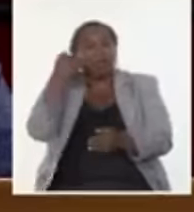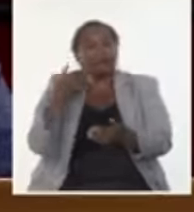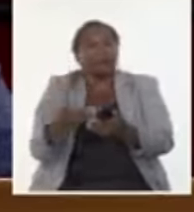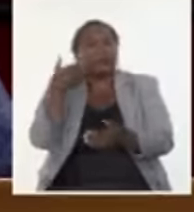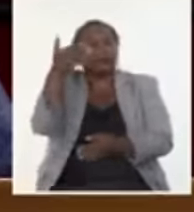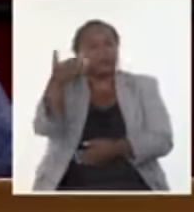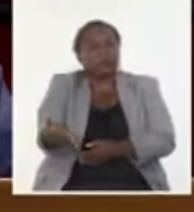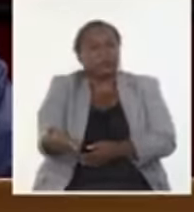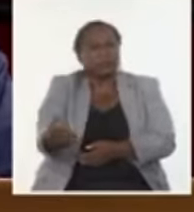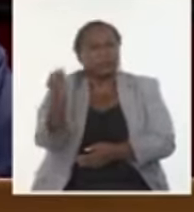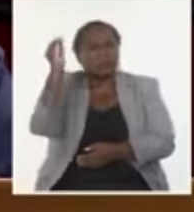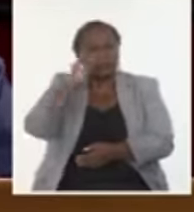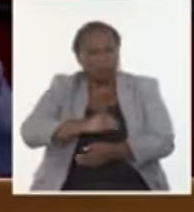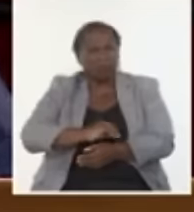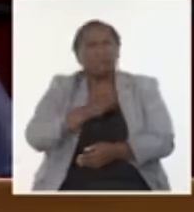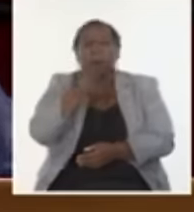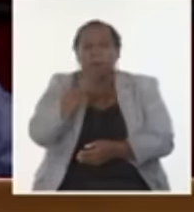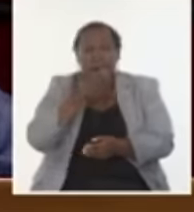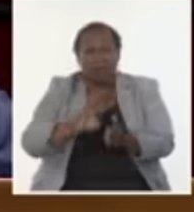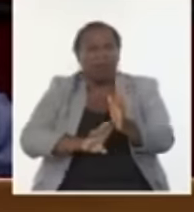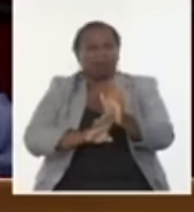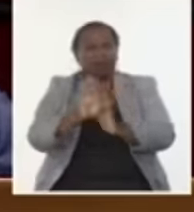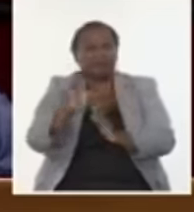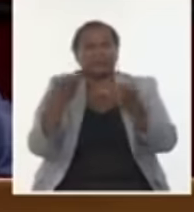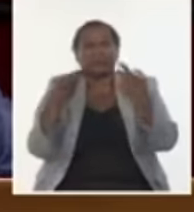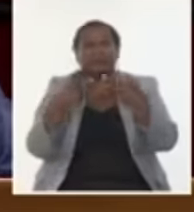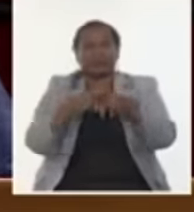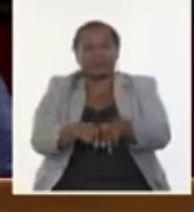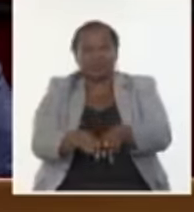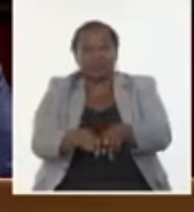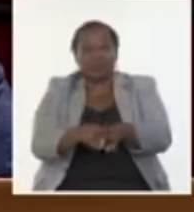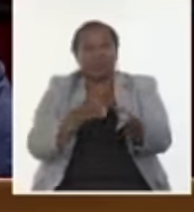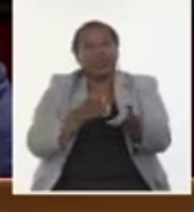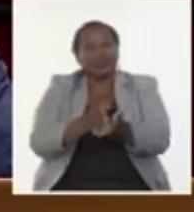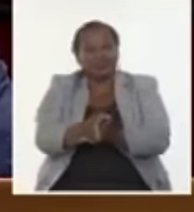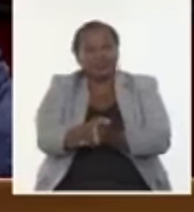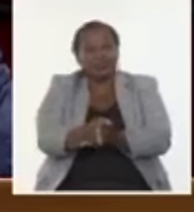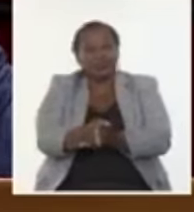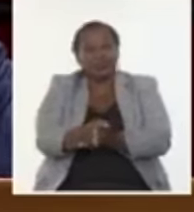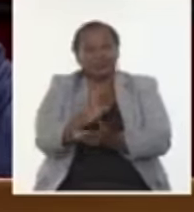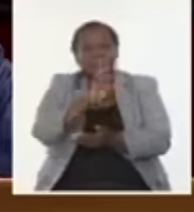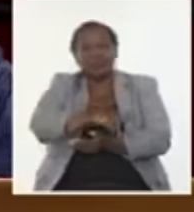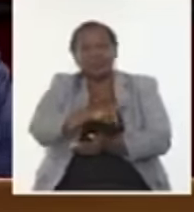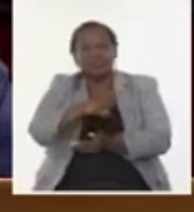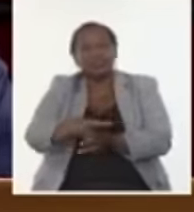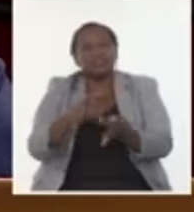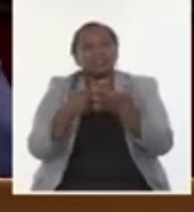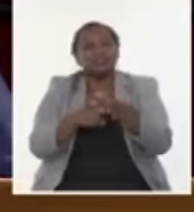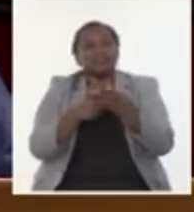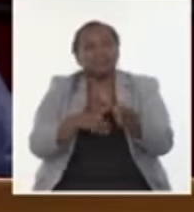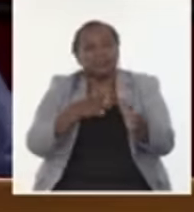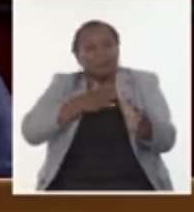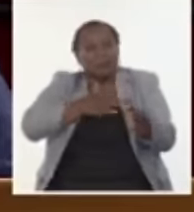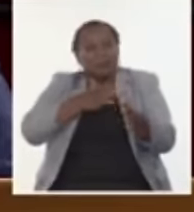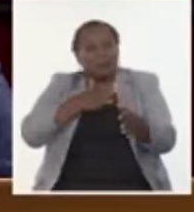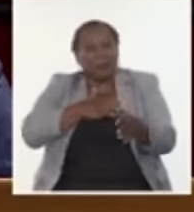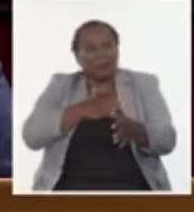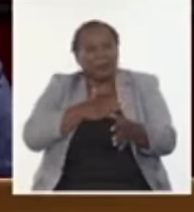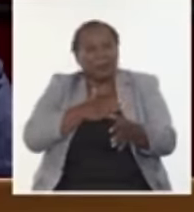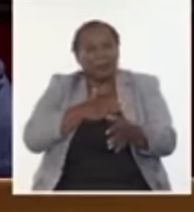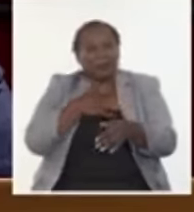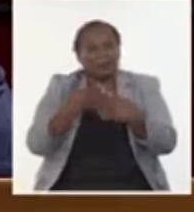consciente de que sí se puede avanzar juntos y seguir adelante en la búsqueda de soluciones propias a nuestros